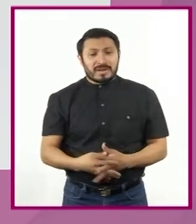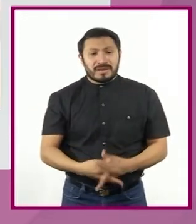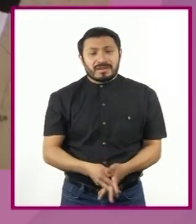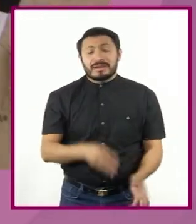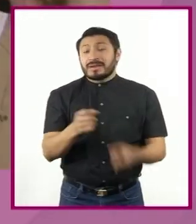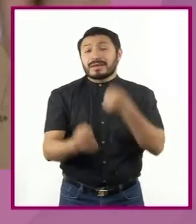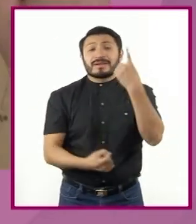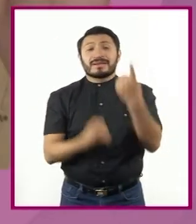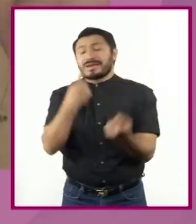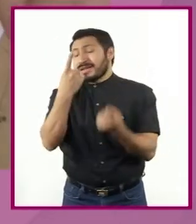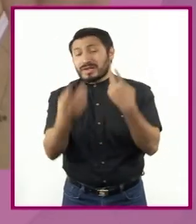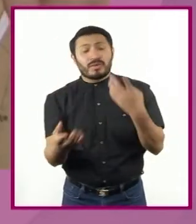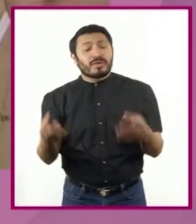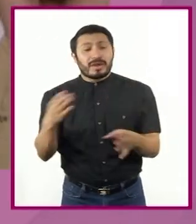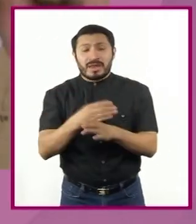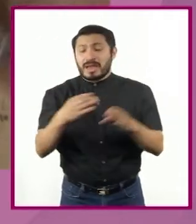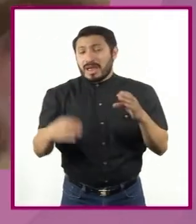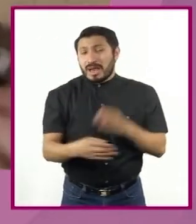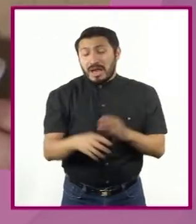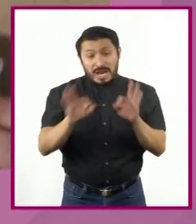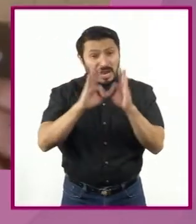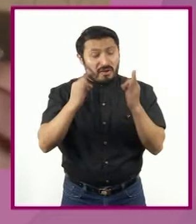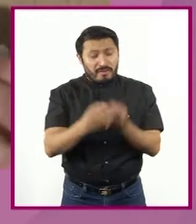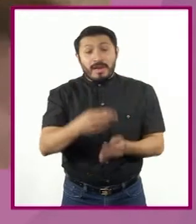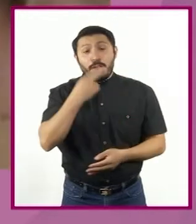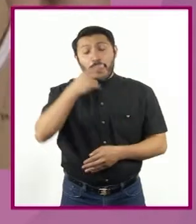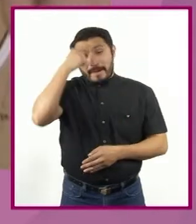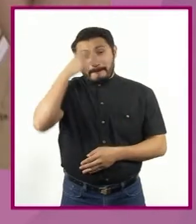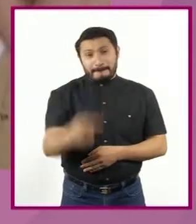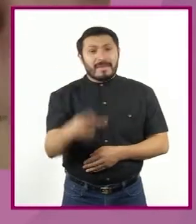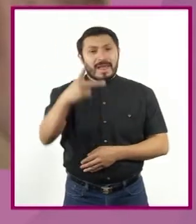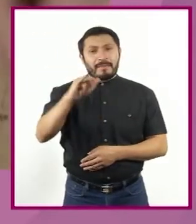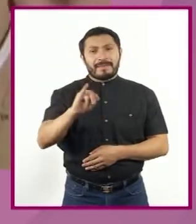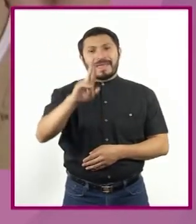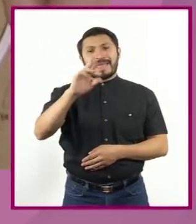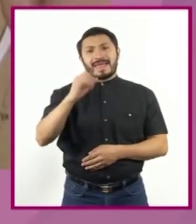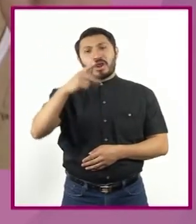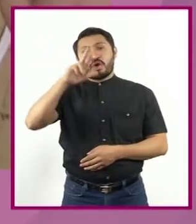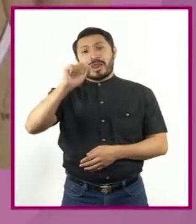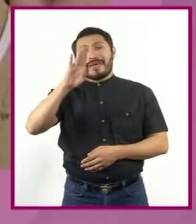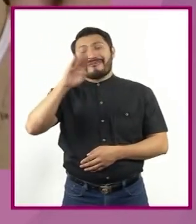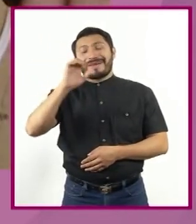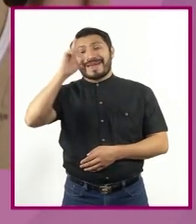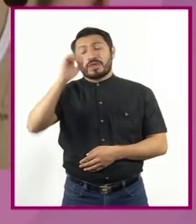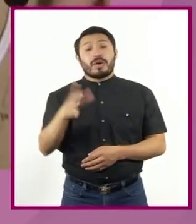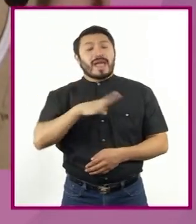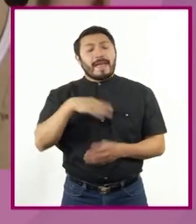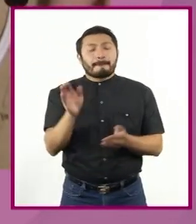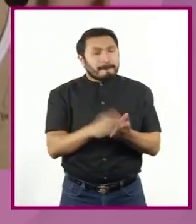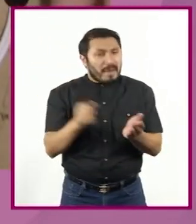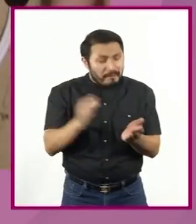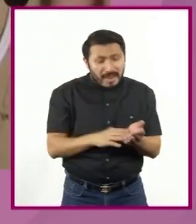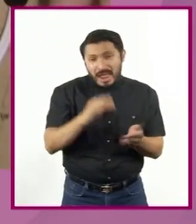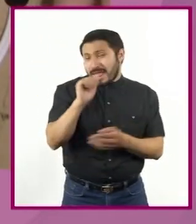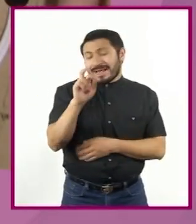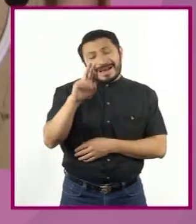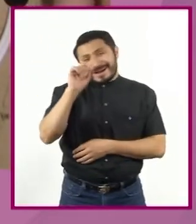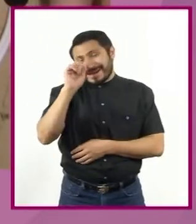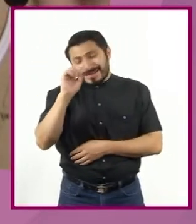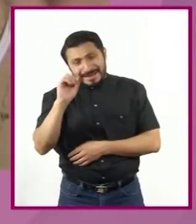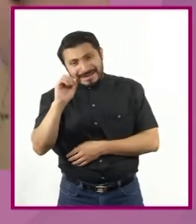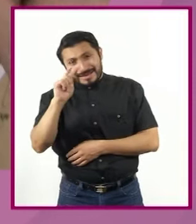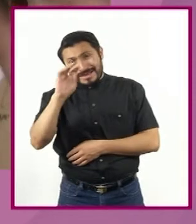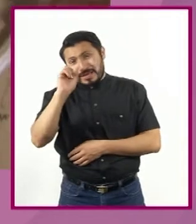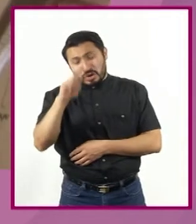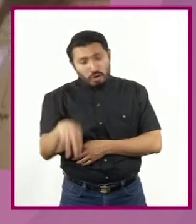Algunos de los soportes que se utilizan para el pirograbado incluyen papel, cartón, cuero